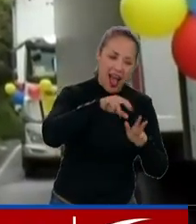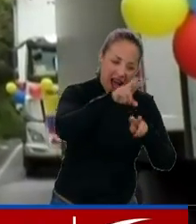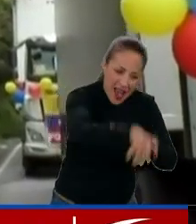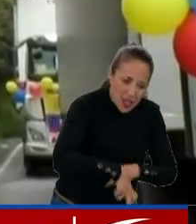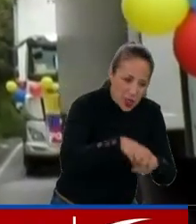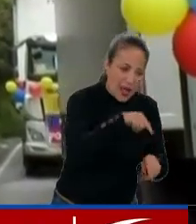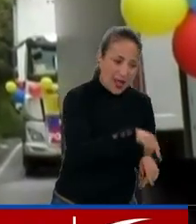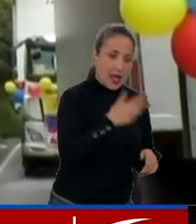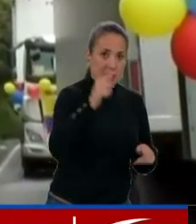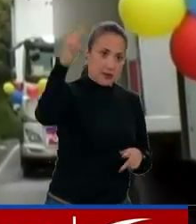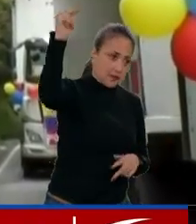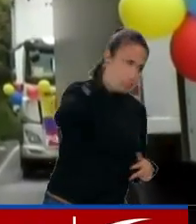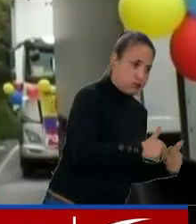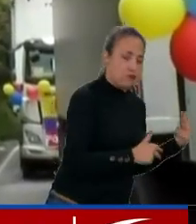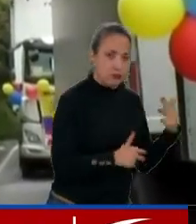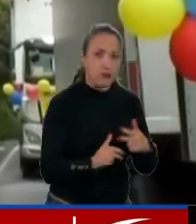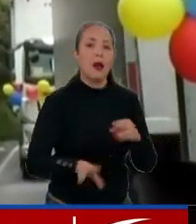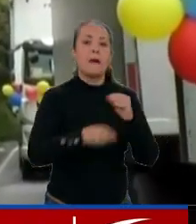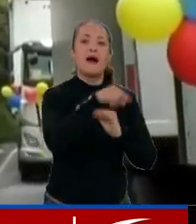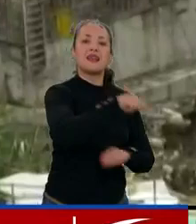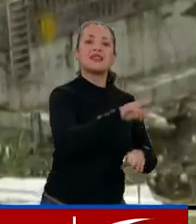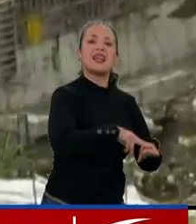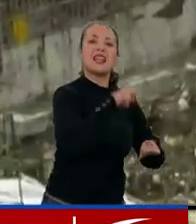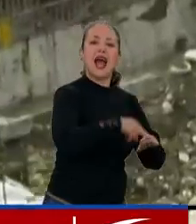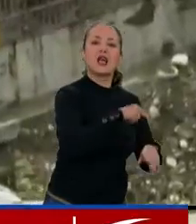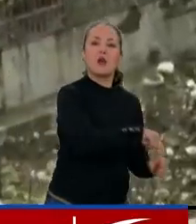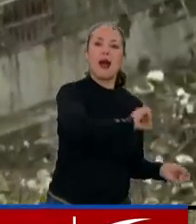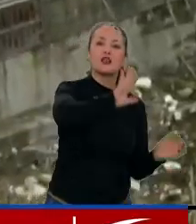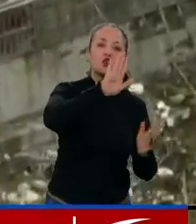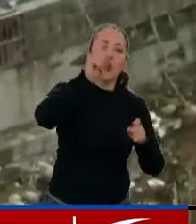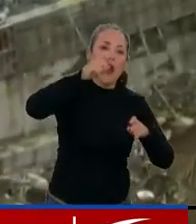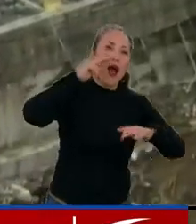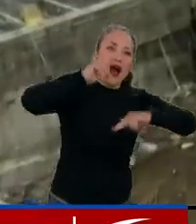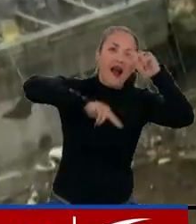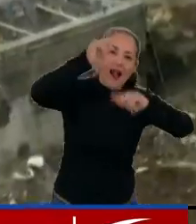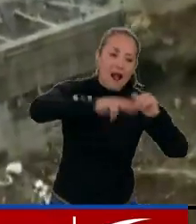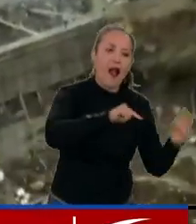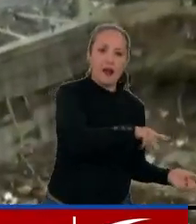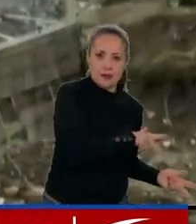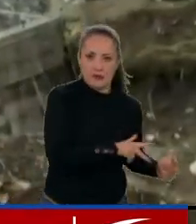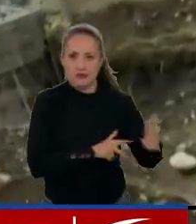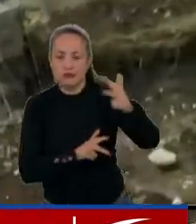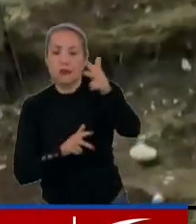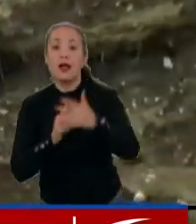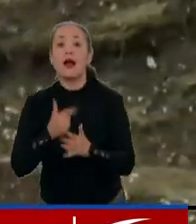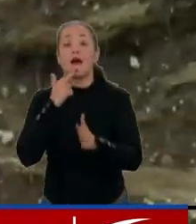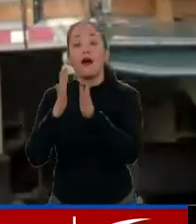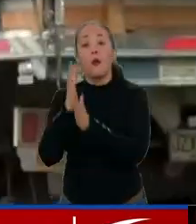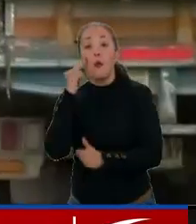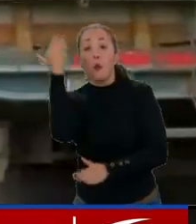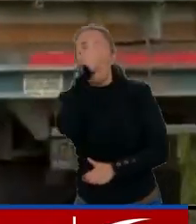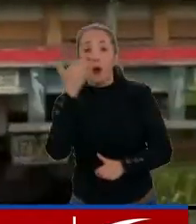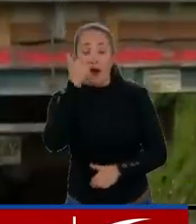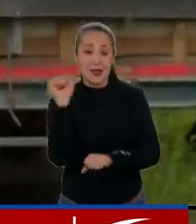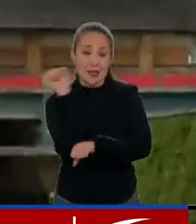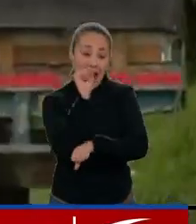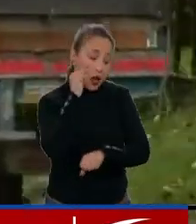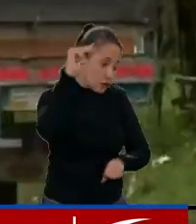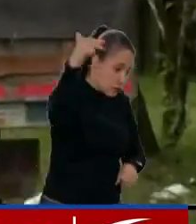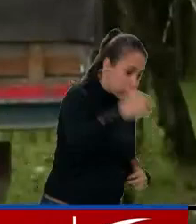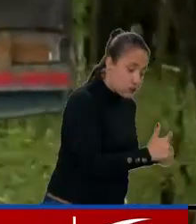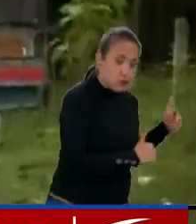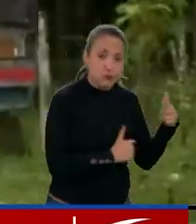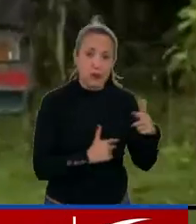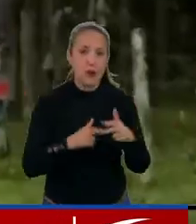ver con materiales de construcción. Según las pruebas realizadas por el Invías, los vehículos que transiten por esta variante no